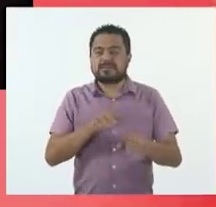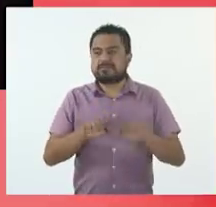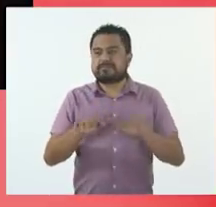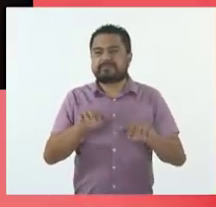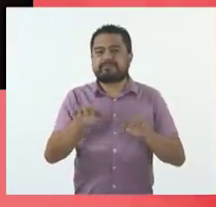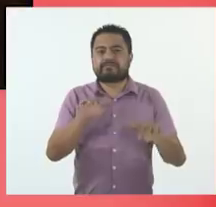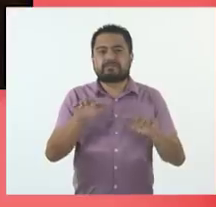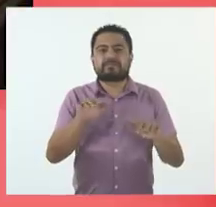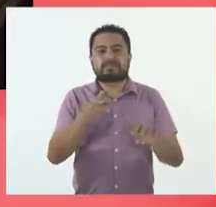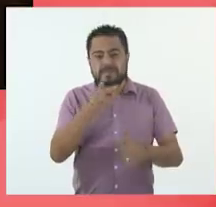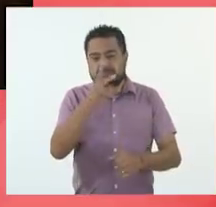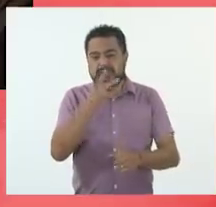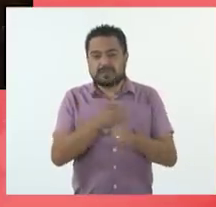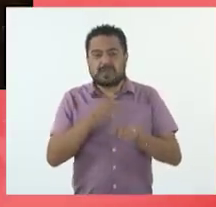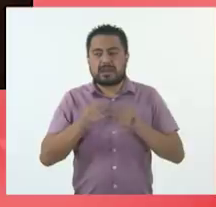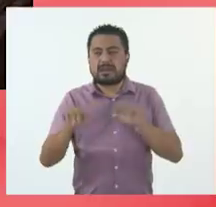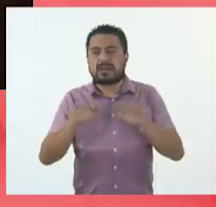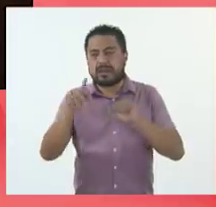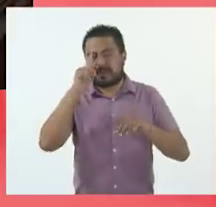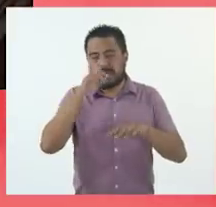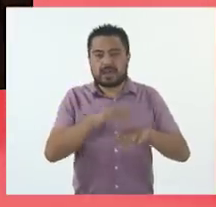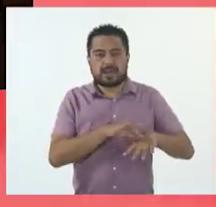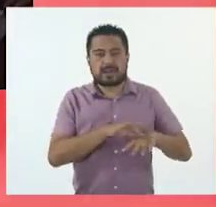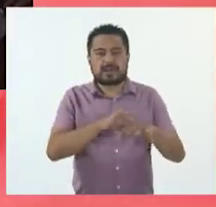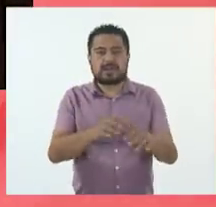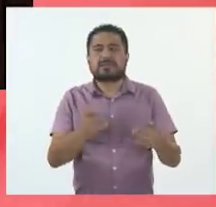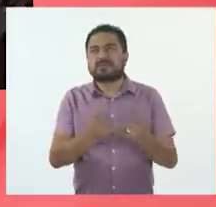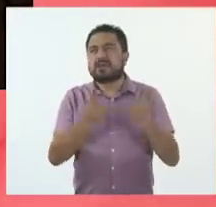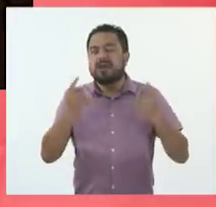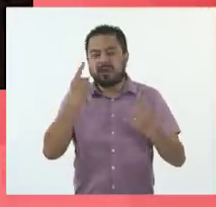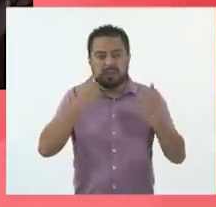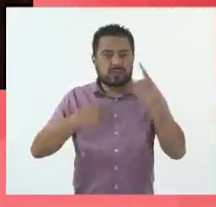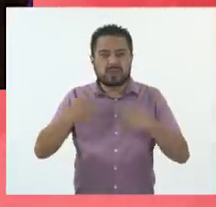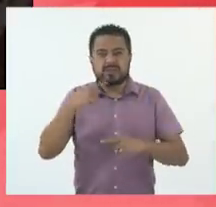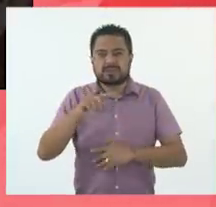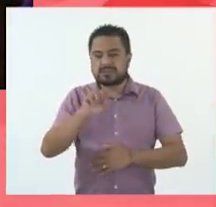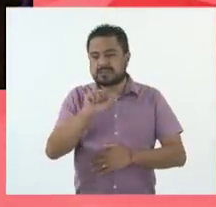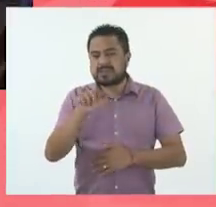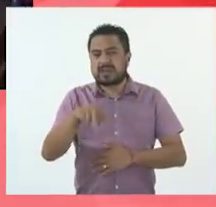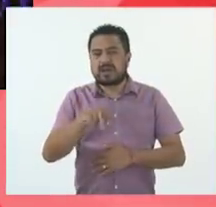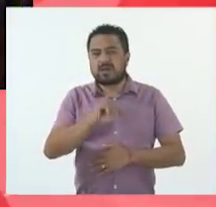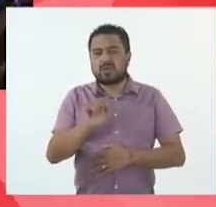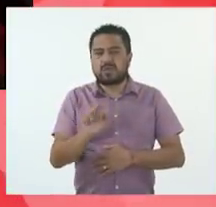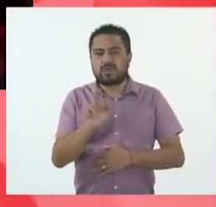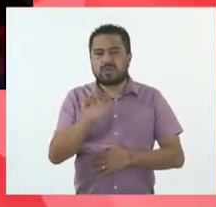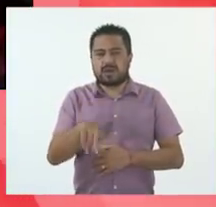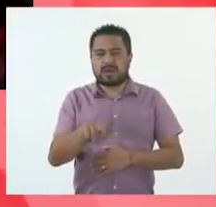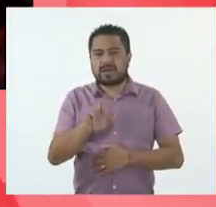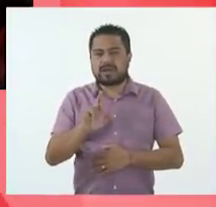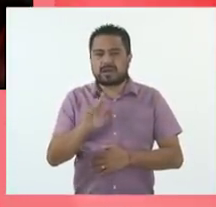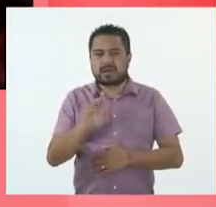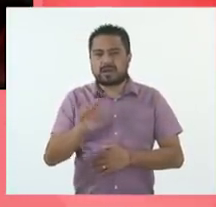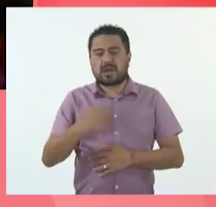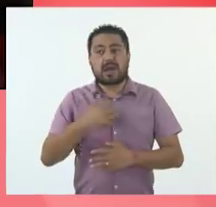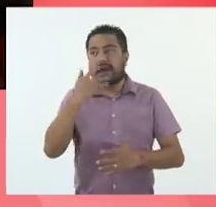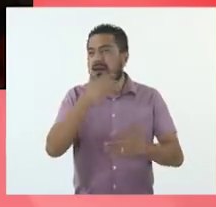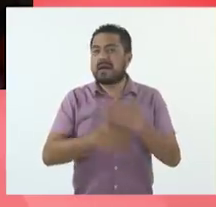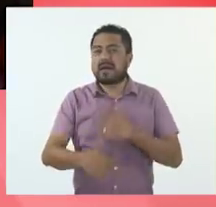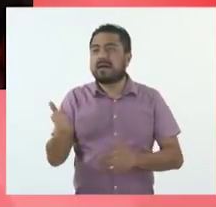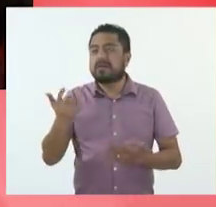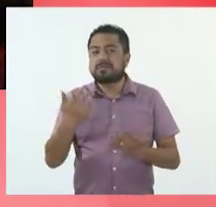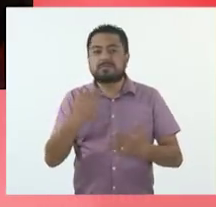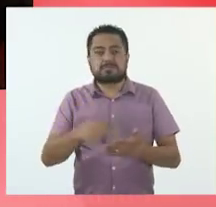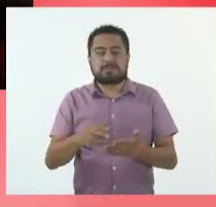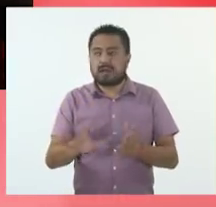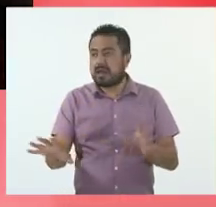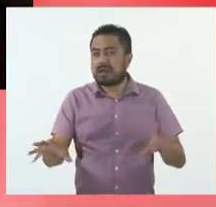llamada. Tercera llamada para el recorrido de las leyendas de La Llorona por San Juan del Río. Y ya nos vamos. Los que gustéis acompañarnos, pues